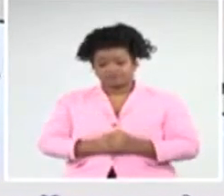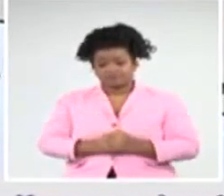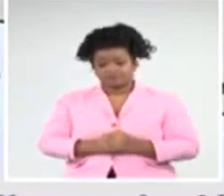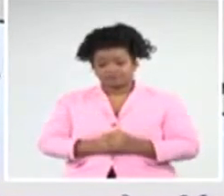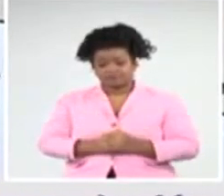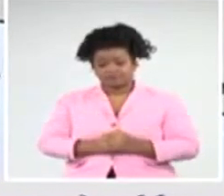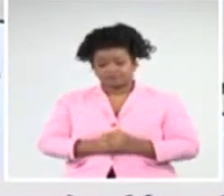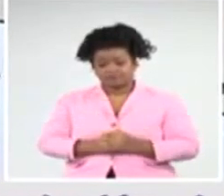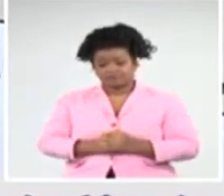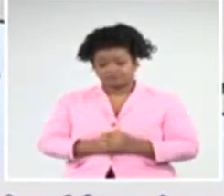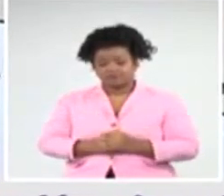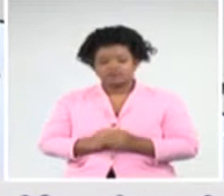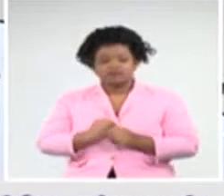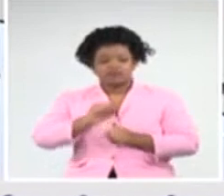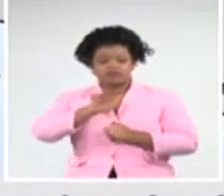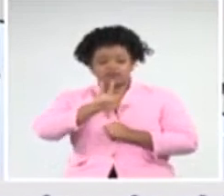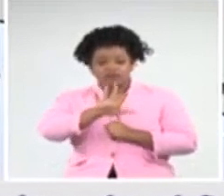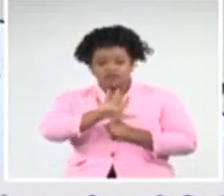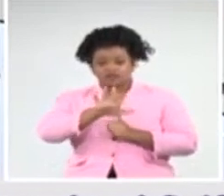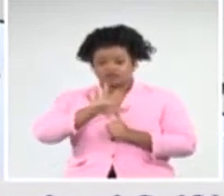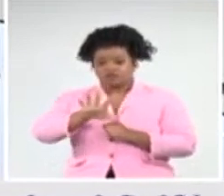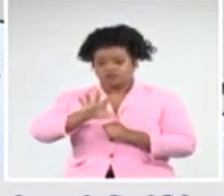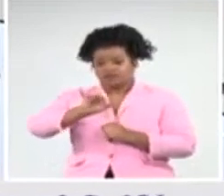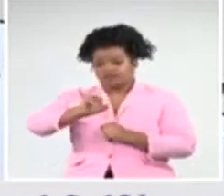556 en la provincia de Matanzas,